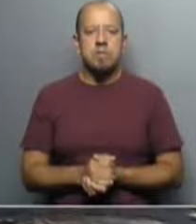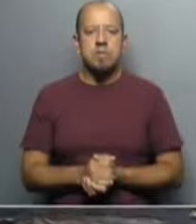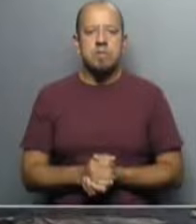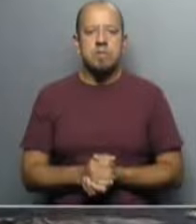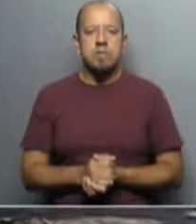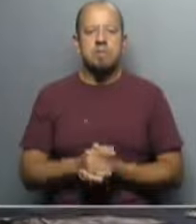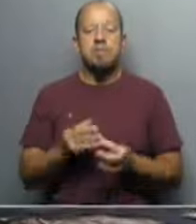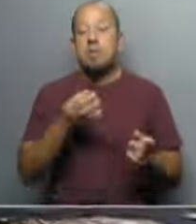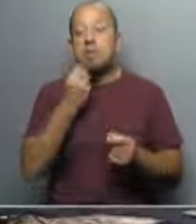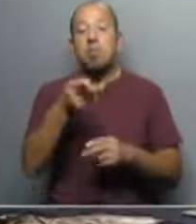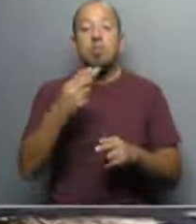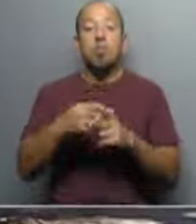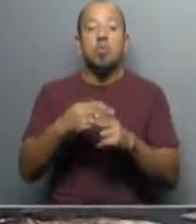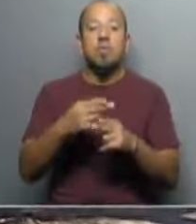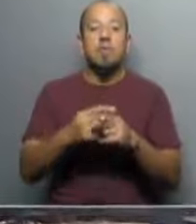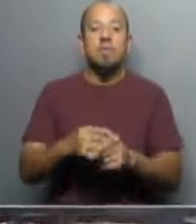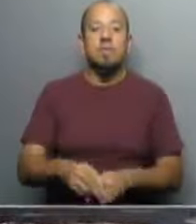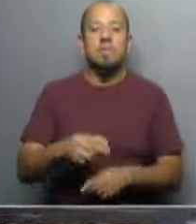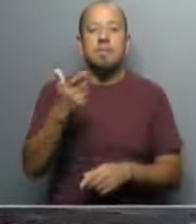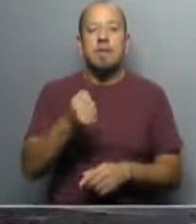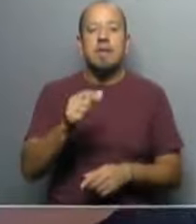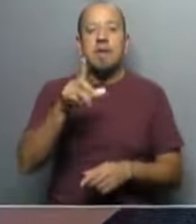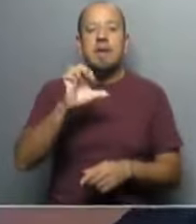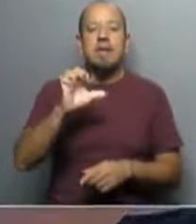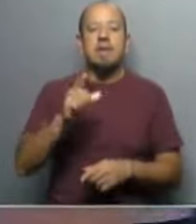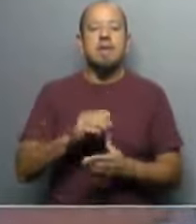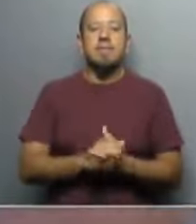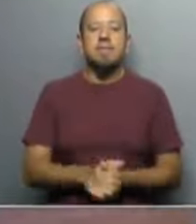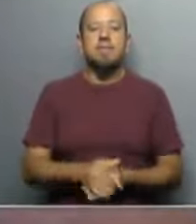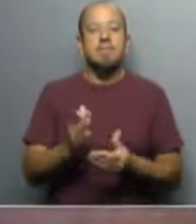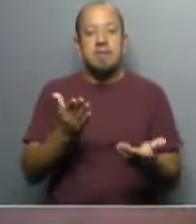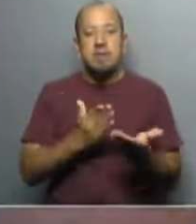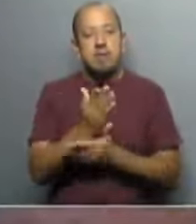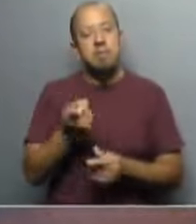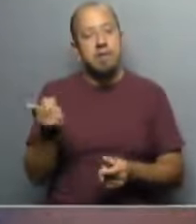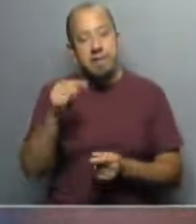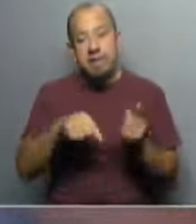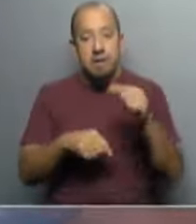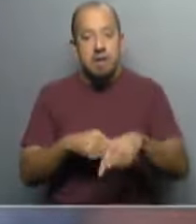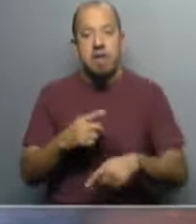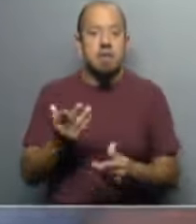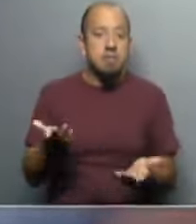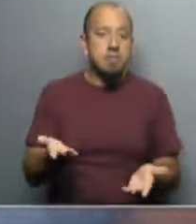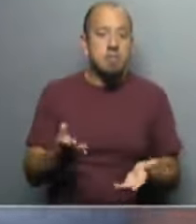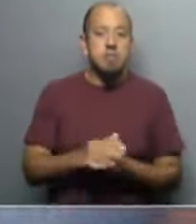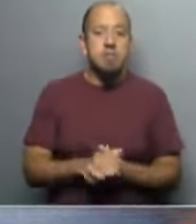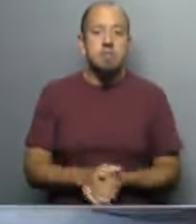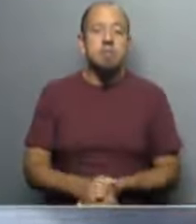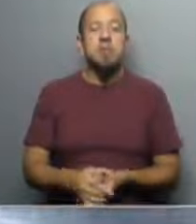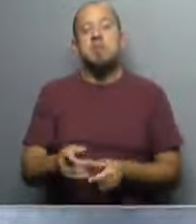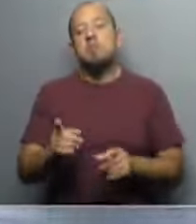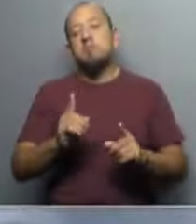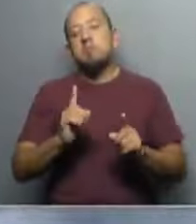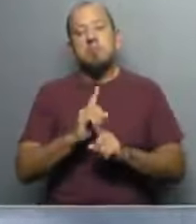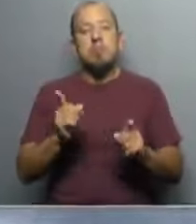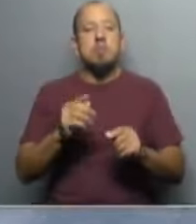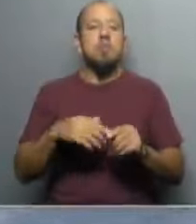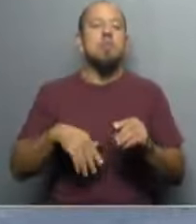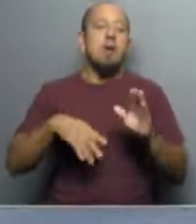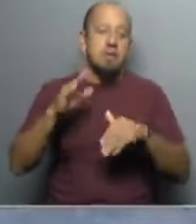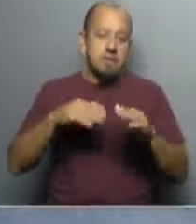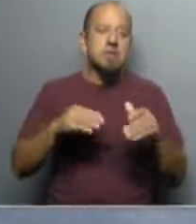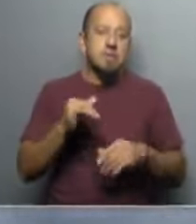¿Cómo estás? ¿Cómo es tu nombre? Es Alejandra, ¿qué tal? ¿Sos de venir acá siempre, generalmente? No, pero ahora nos mudamos cerca,